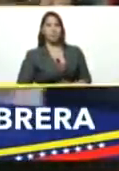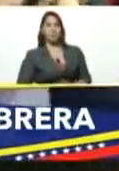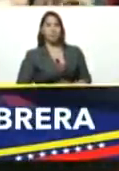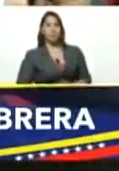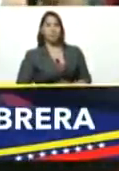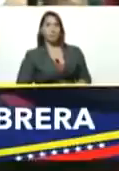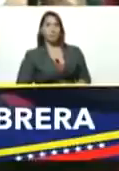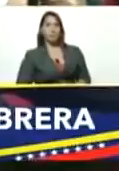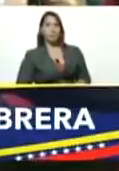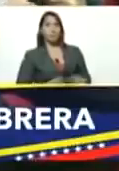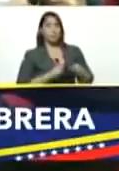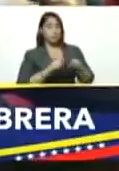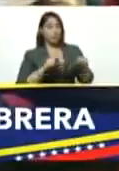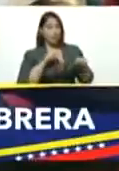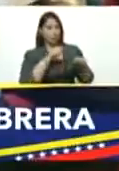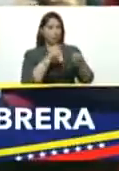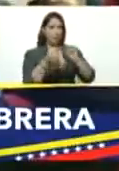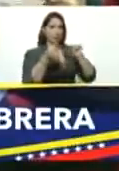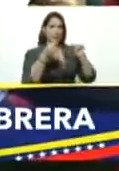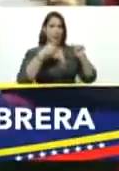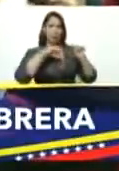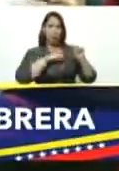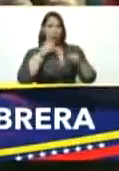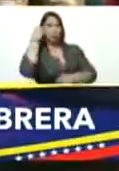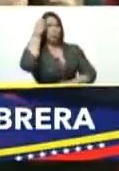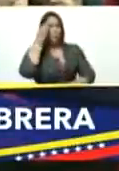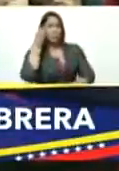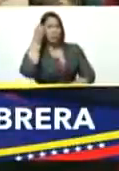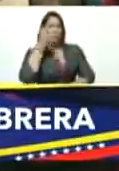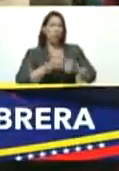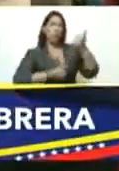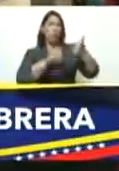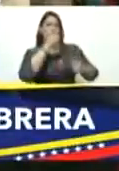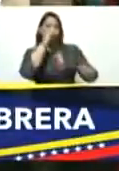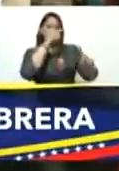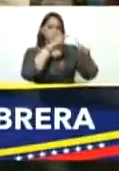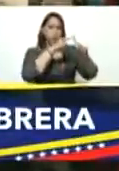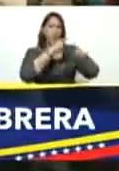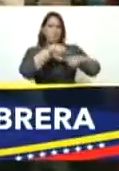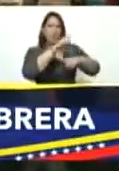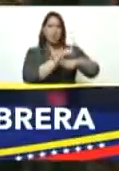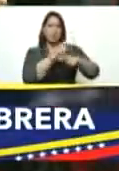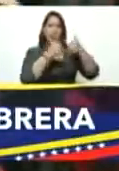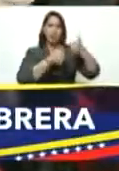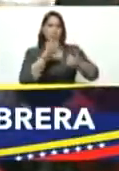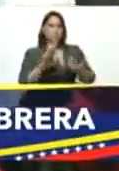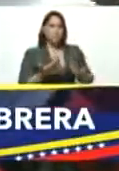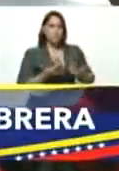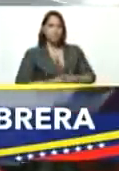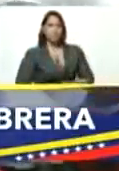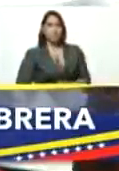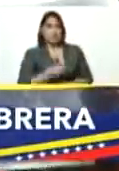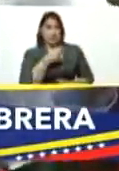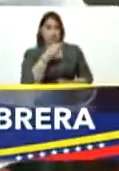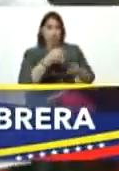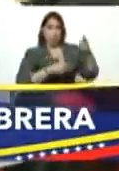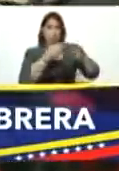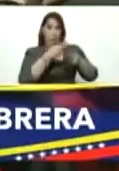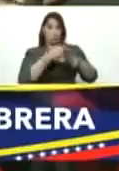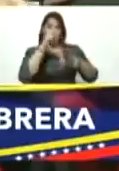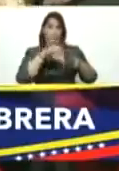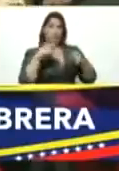pero en ese debate nos planteamos cuál era la orientación fundamental y ahí fue la construcción de la